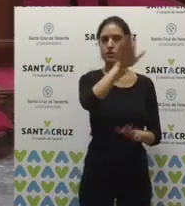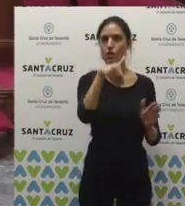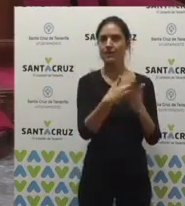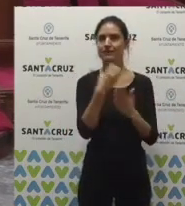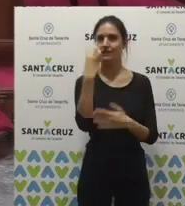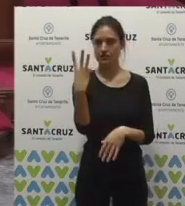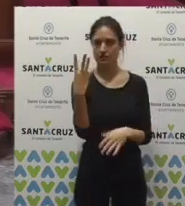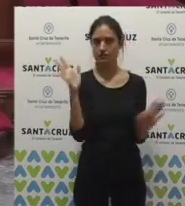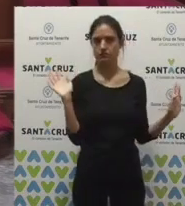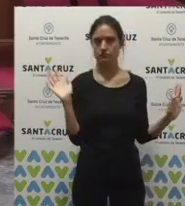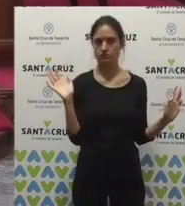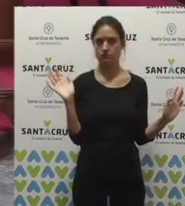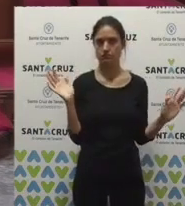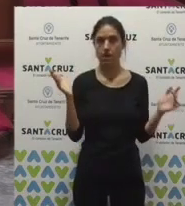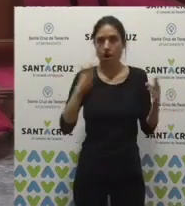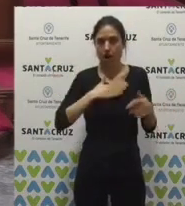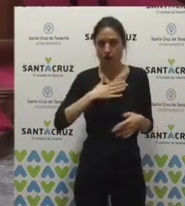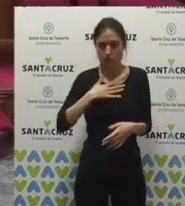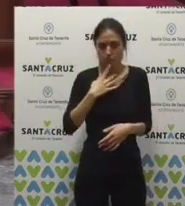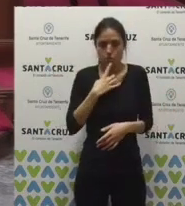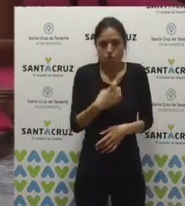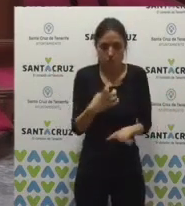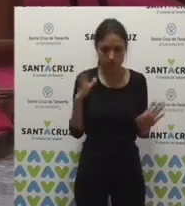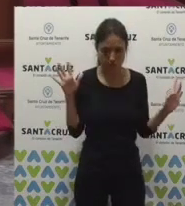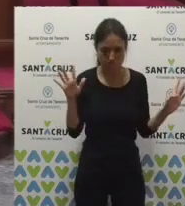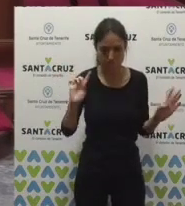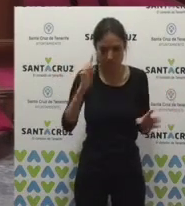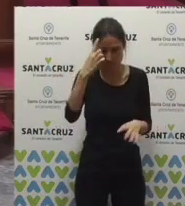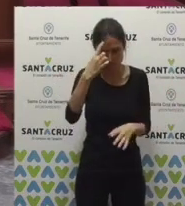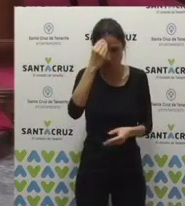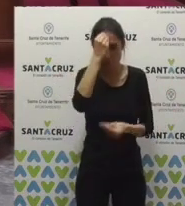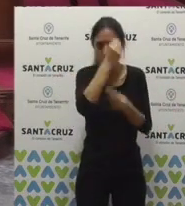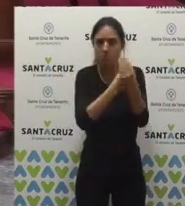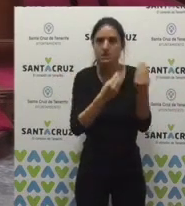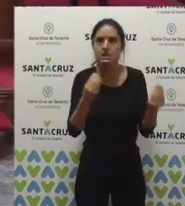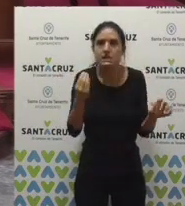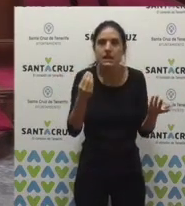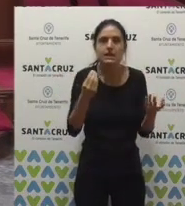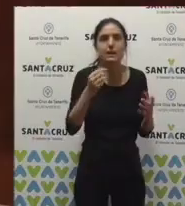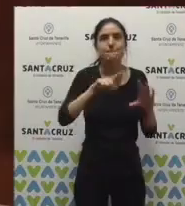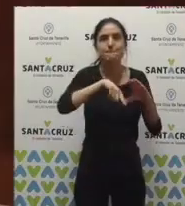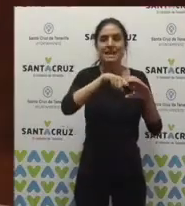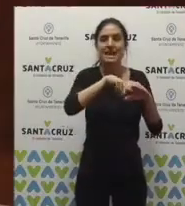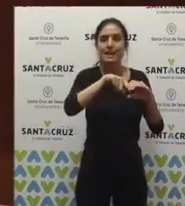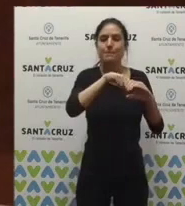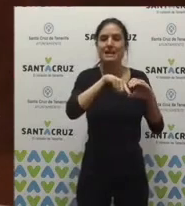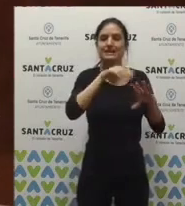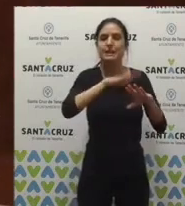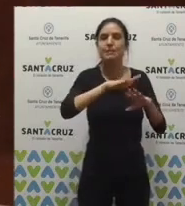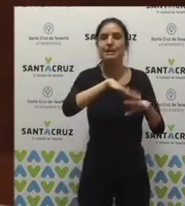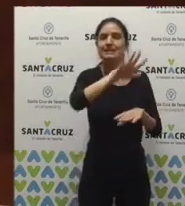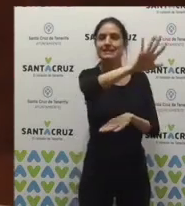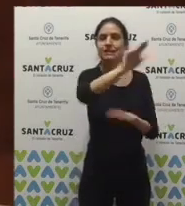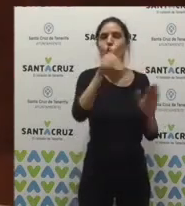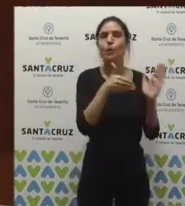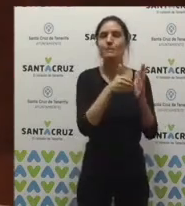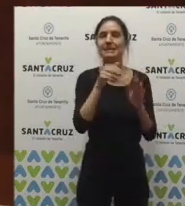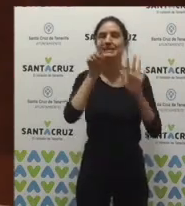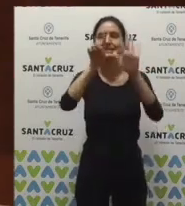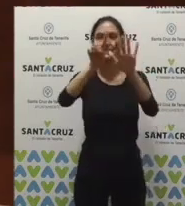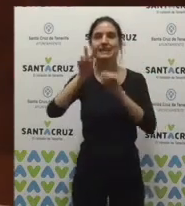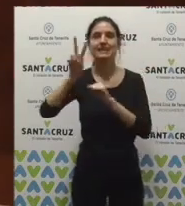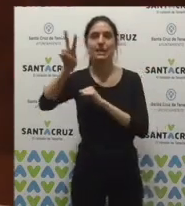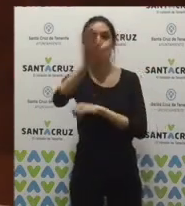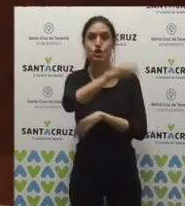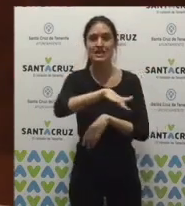yo me costaría encontrar me costaría primero encontrar plaza para cinco mil sesenta y dos niños en santa cruz me gustaría